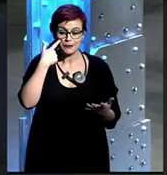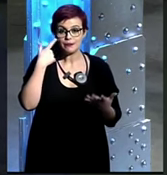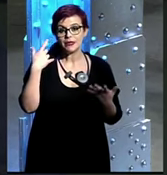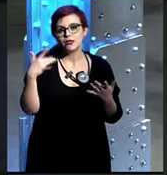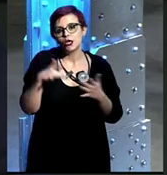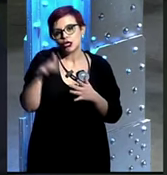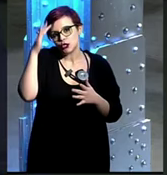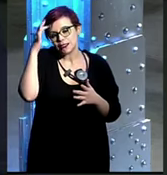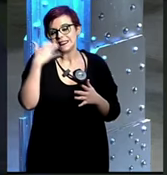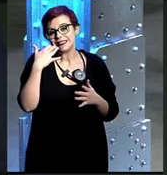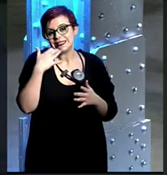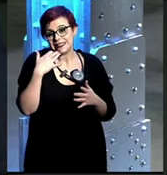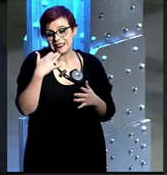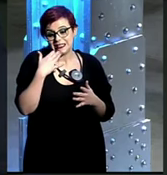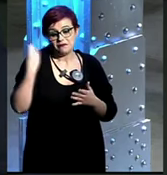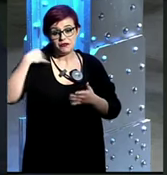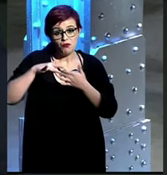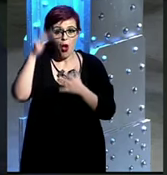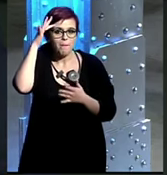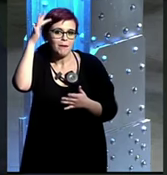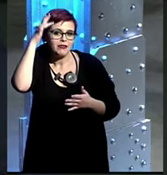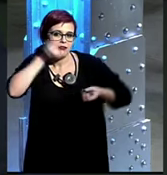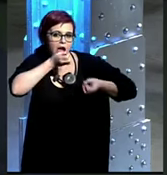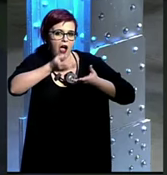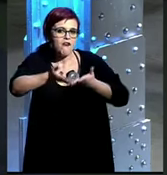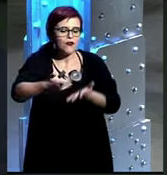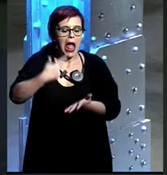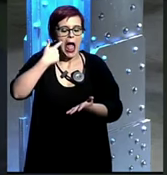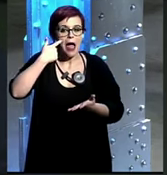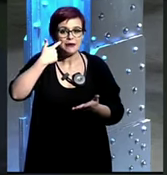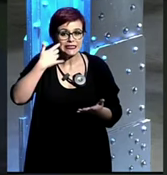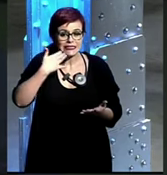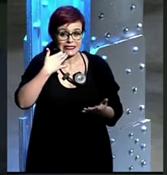una metáfora de lo que se ocupa, si nosotros, si